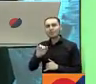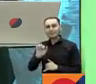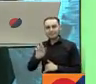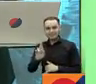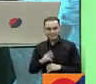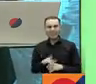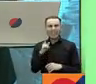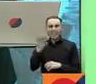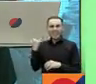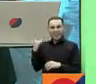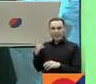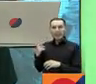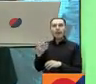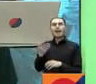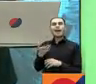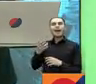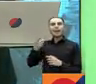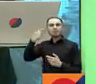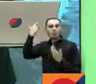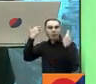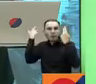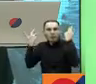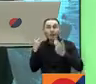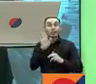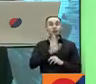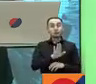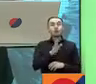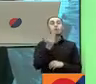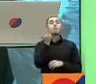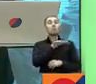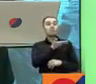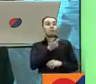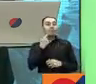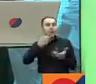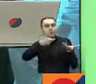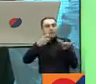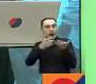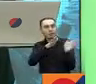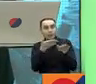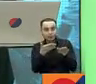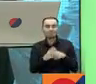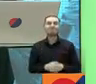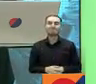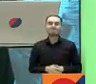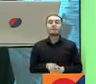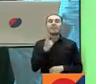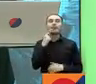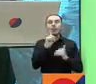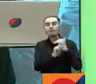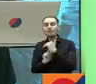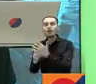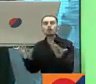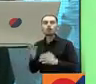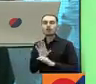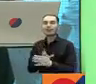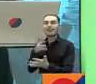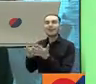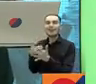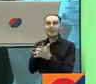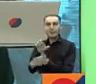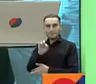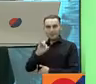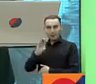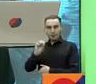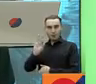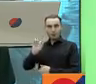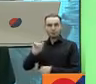señalado asesino del estilista Mauricio Leal y su mamá, fue trasladado del búnker de la Fiscalía a la cárcel La Picota. El trámite